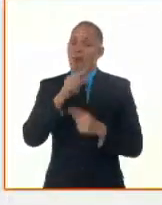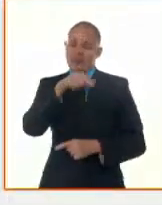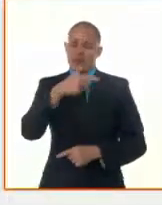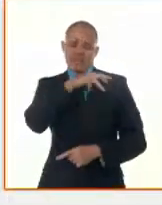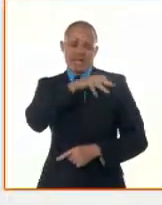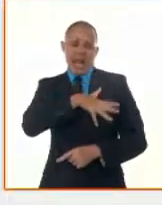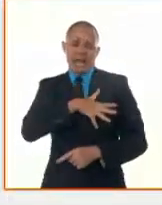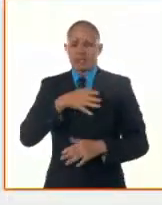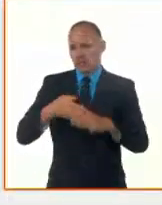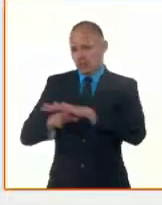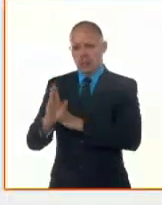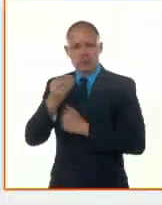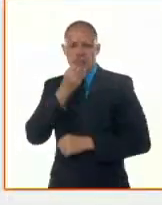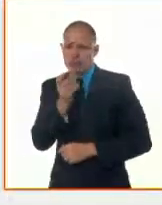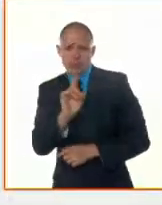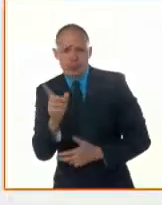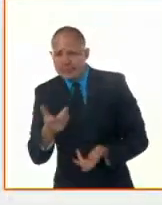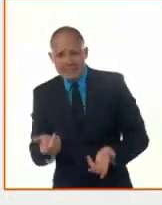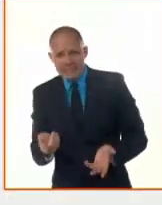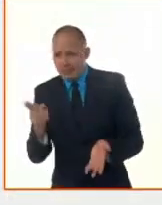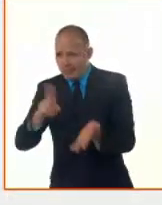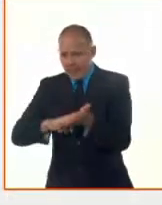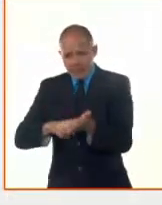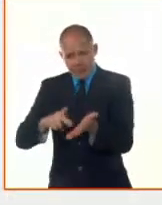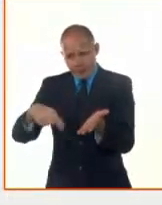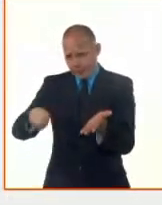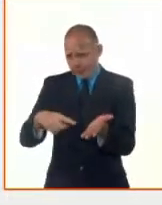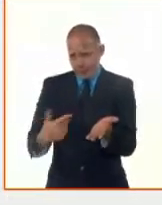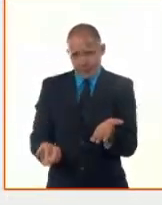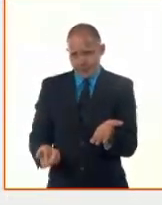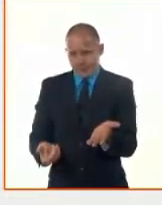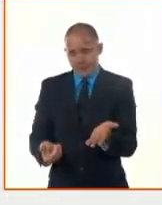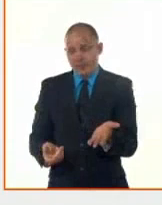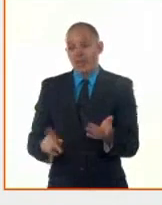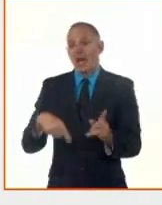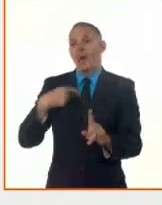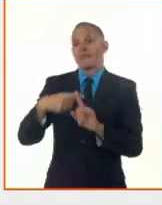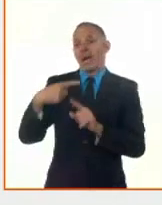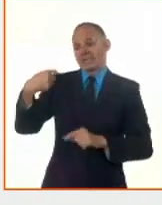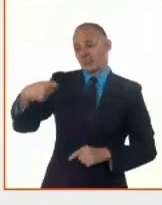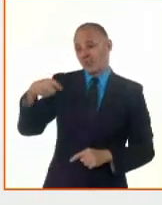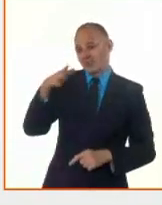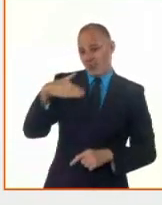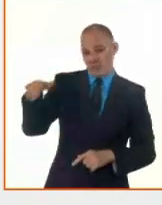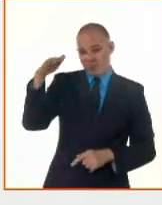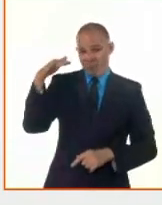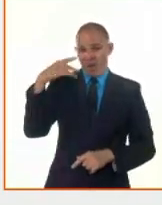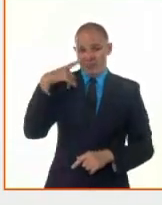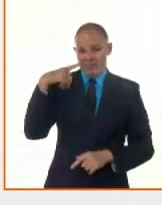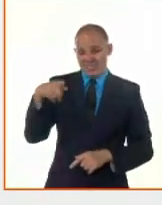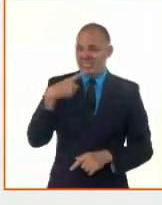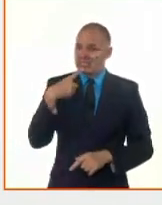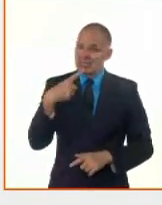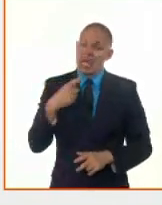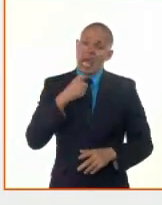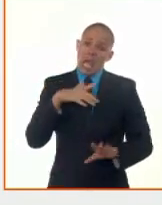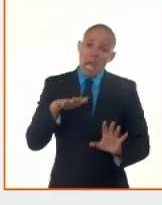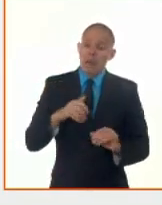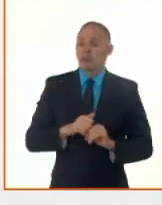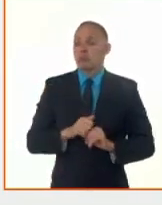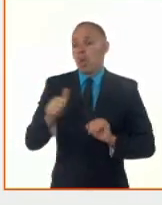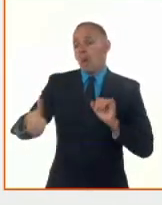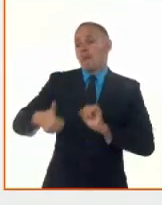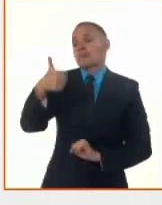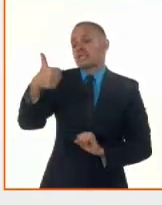tiene pendiente algo con la justicia Pero además que la Corte Suprema puede Si considera que el Primer Ministro no puede seguir